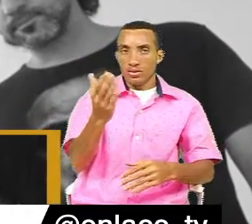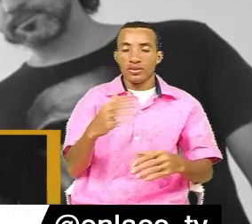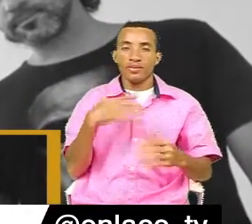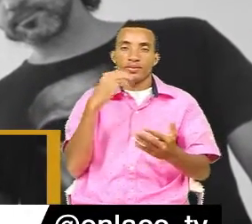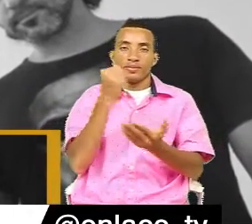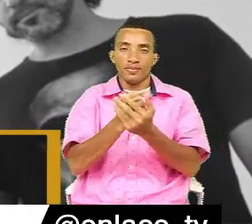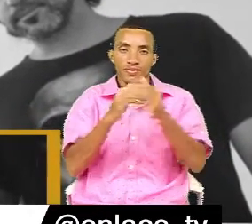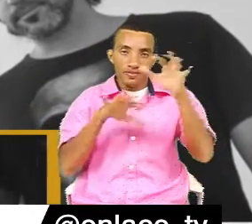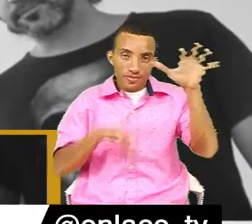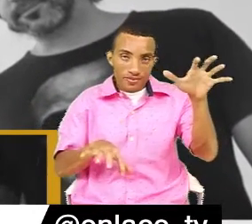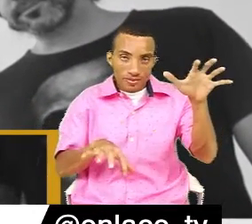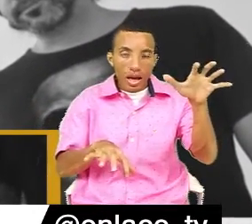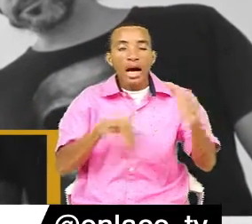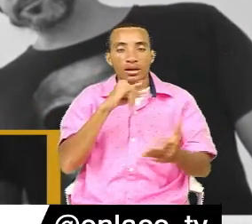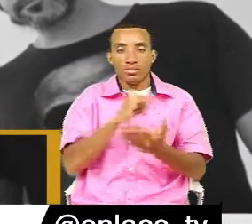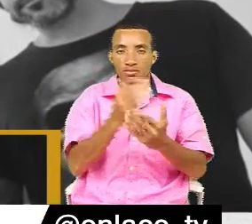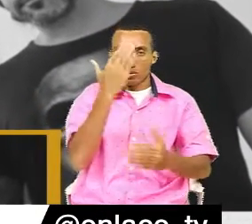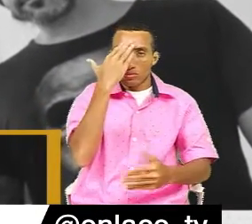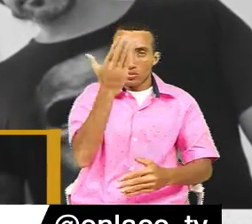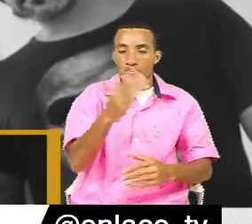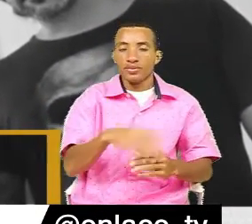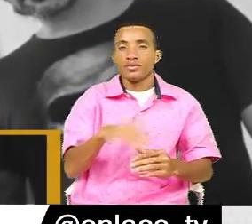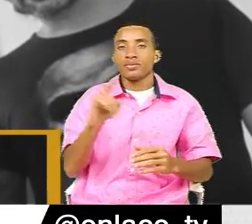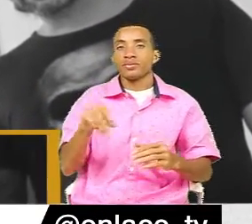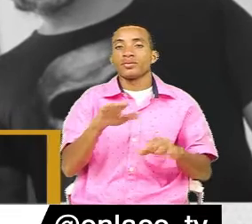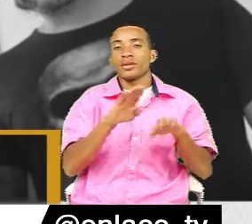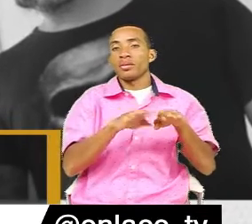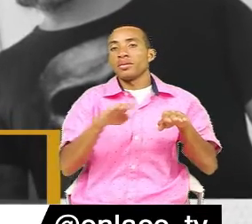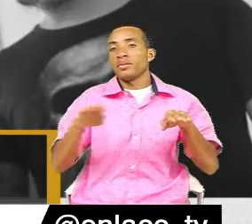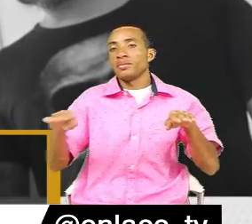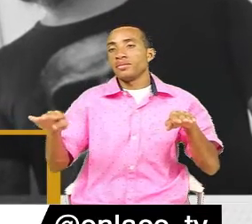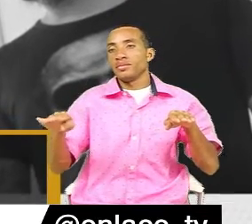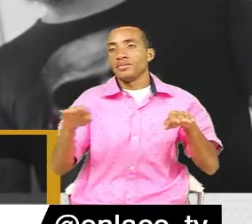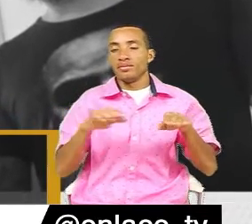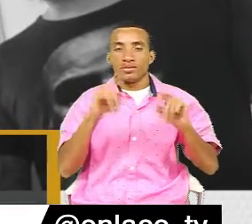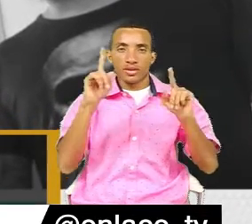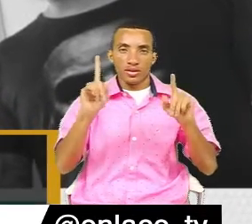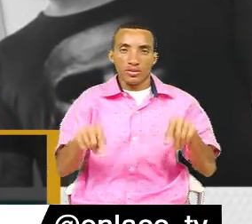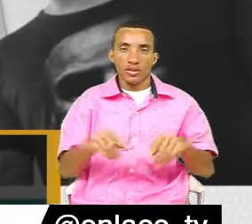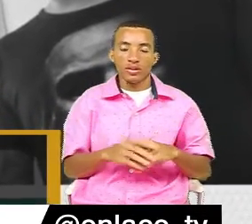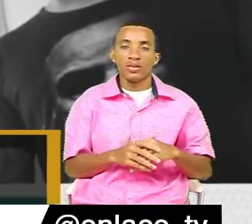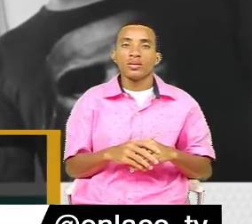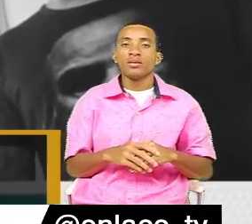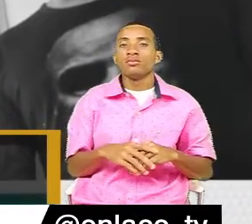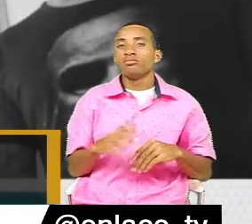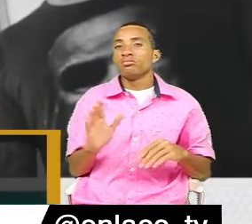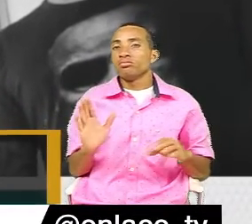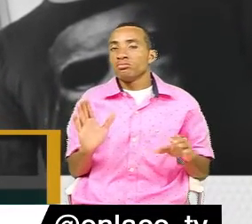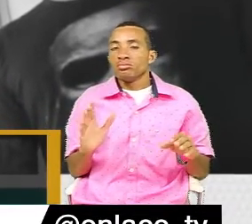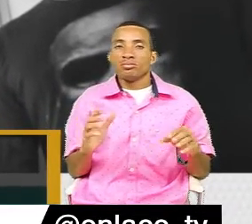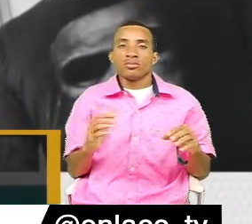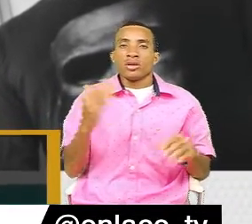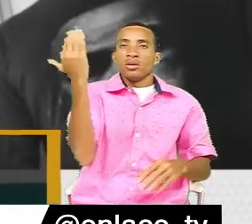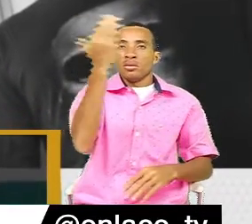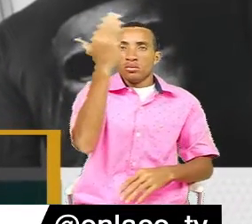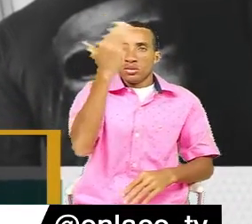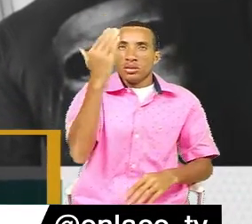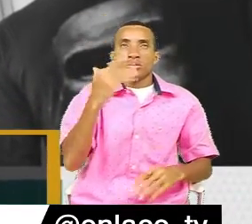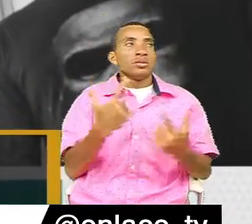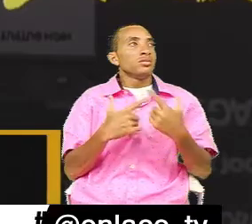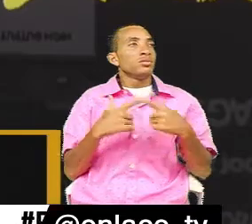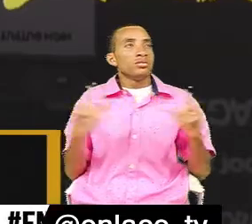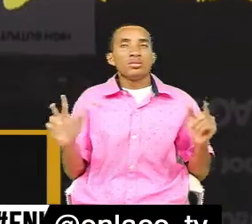las personas que se ubiquen mejor en el parqueadero de Cor Magdalena. Ahí van a poder ver una película al aire libre. La película